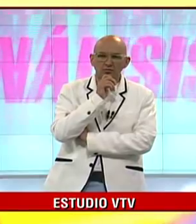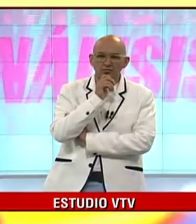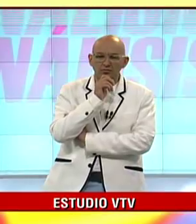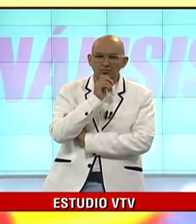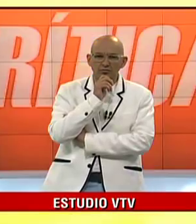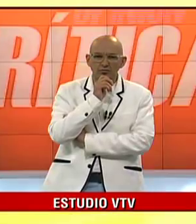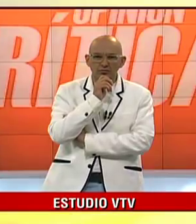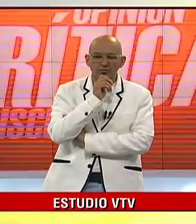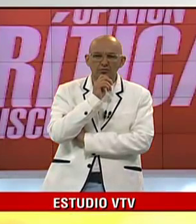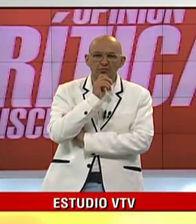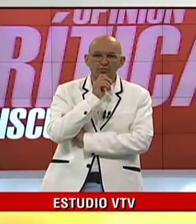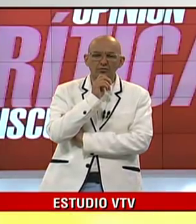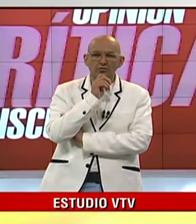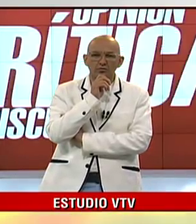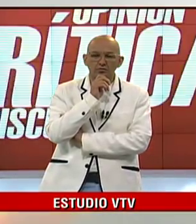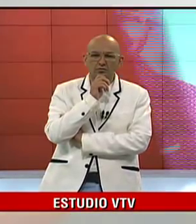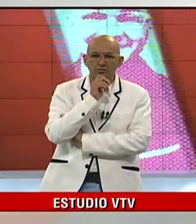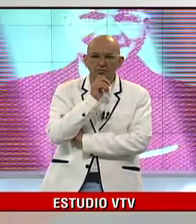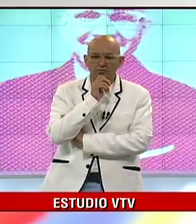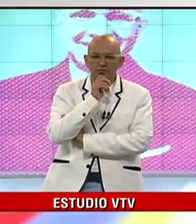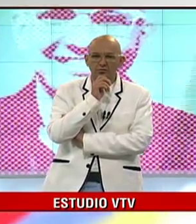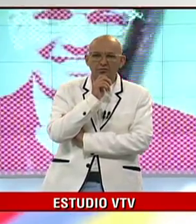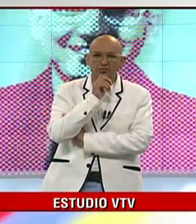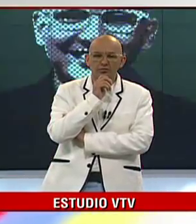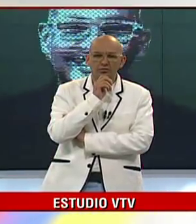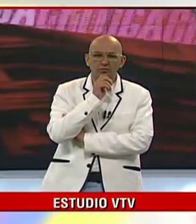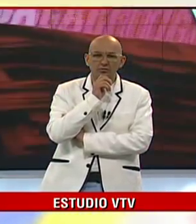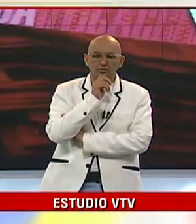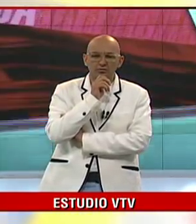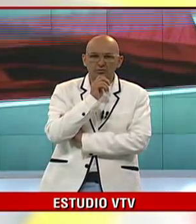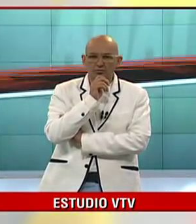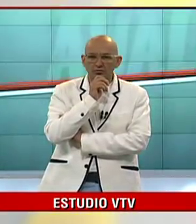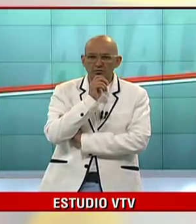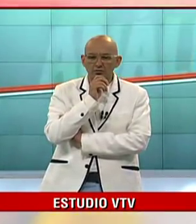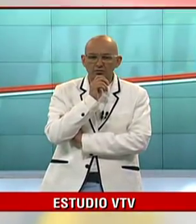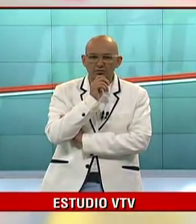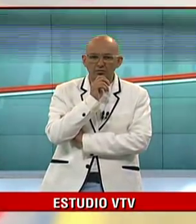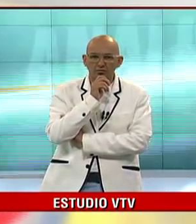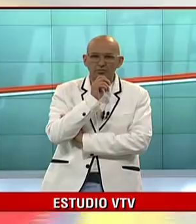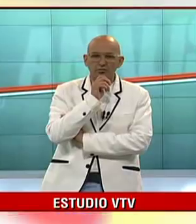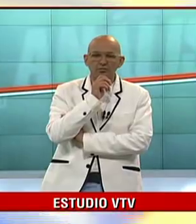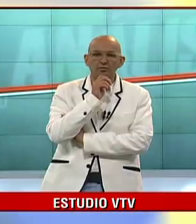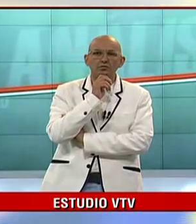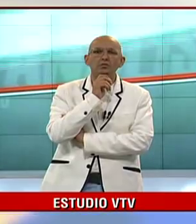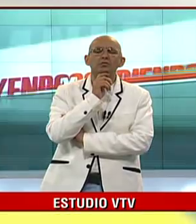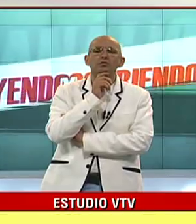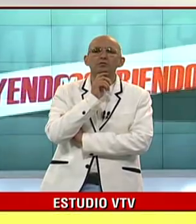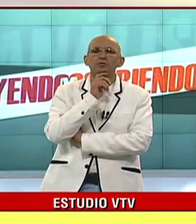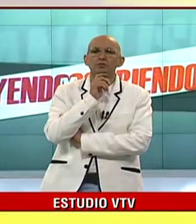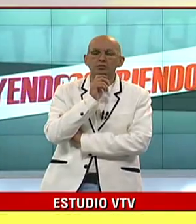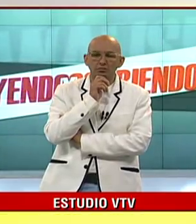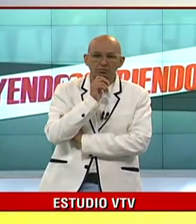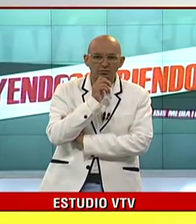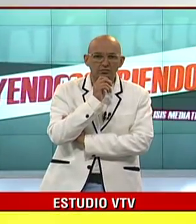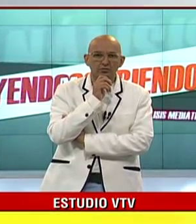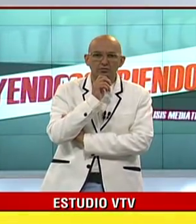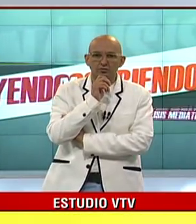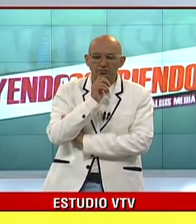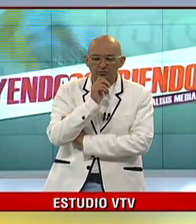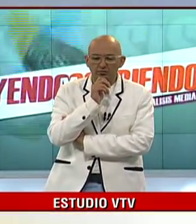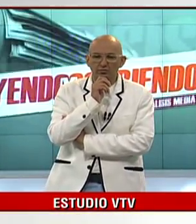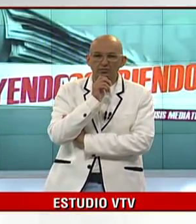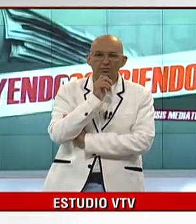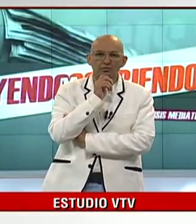como los delfines. En la noche dormimos con un ojo abierto y con el